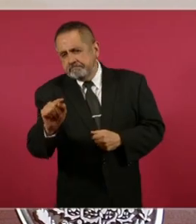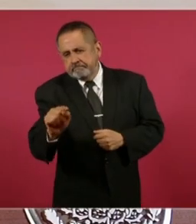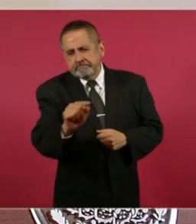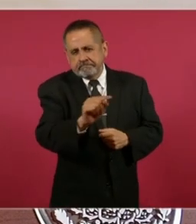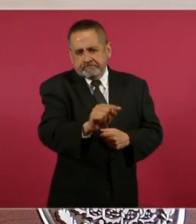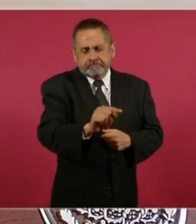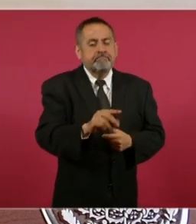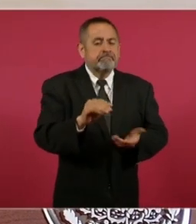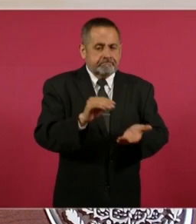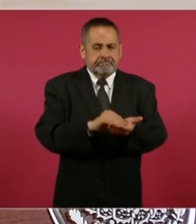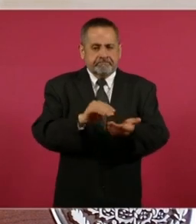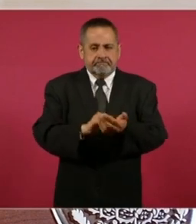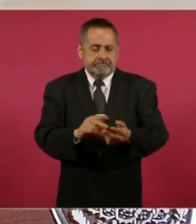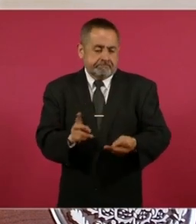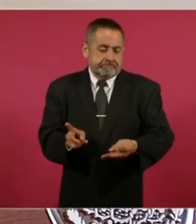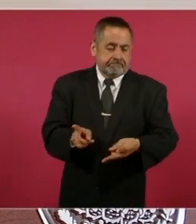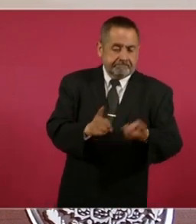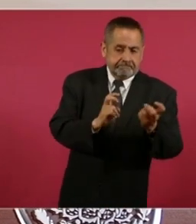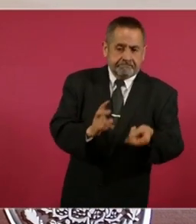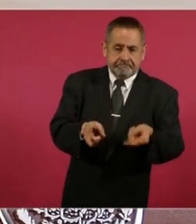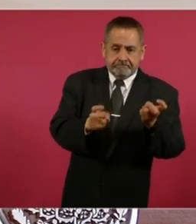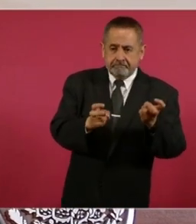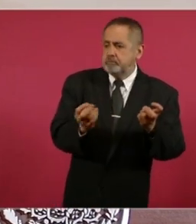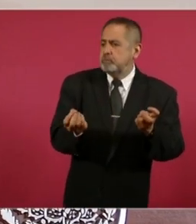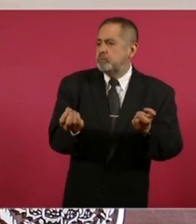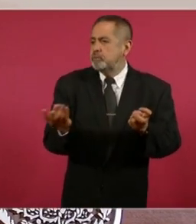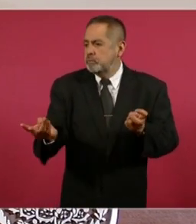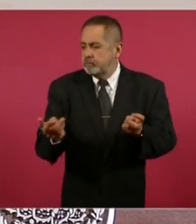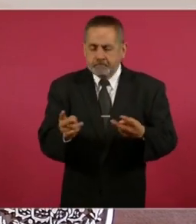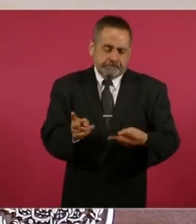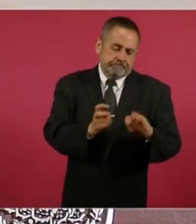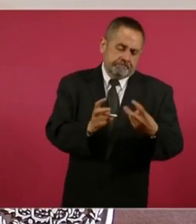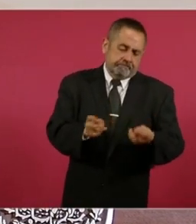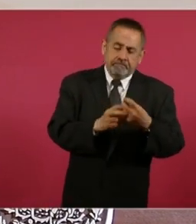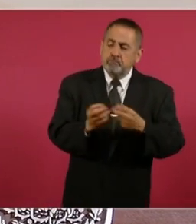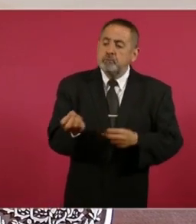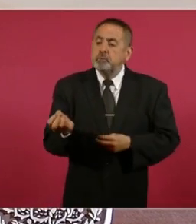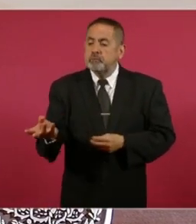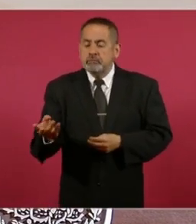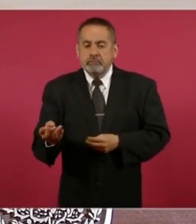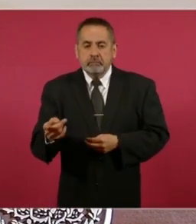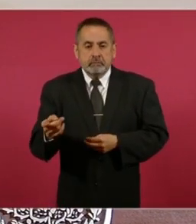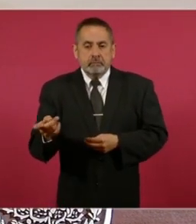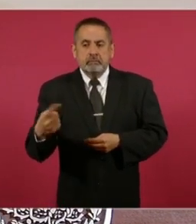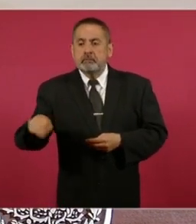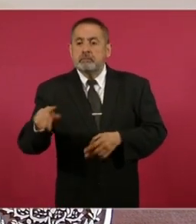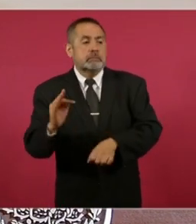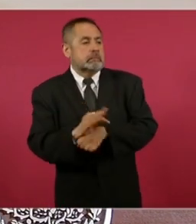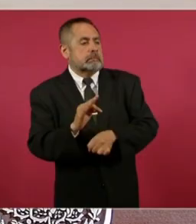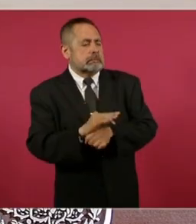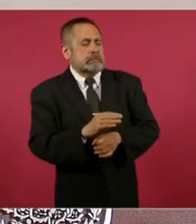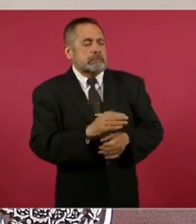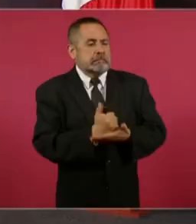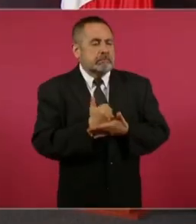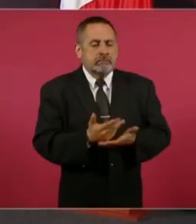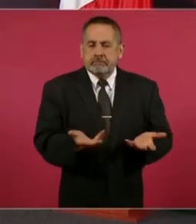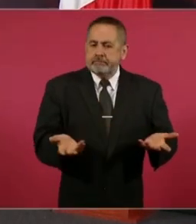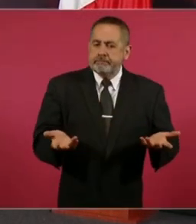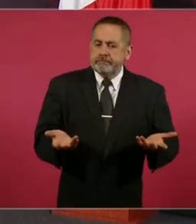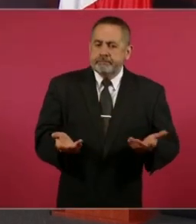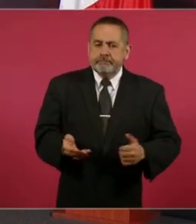lugares en donde siguen llevando despensas por